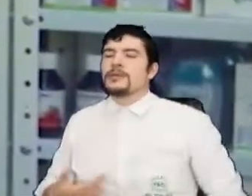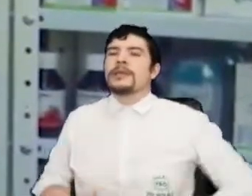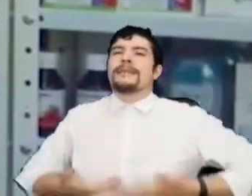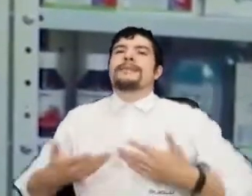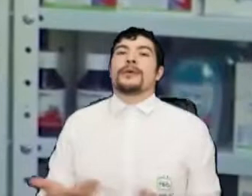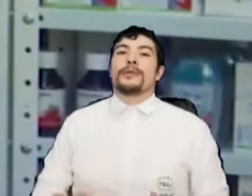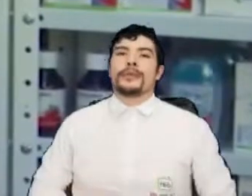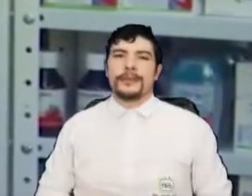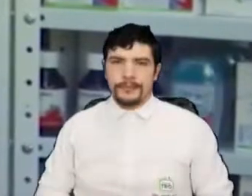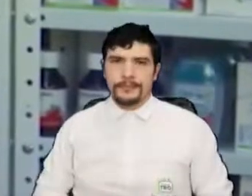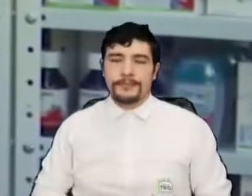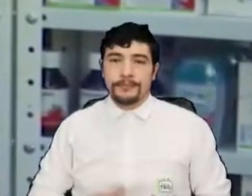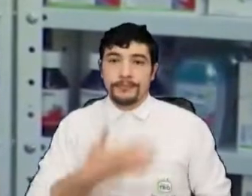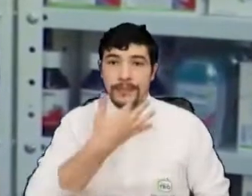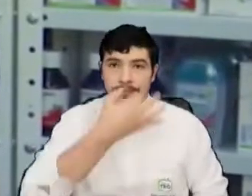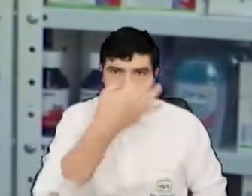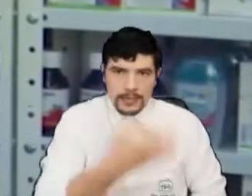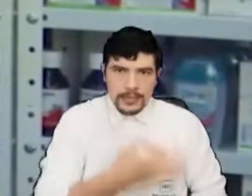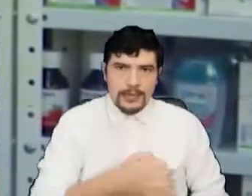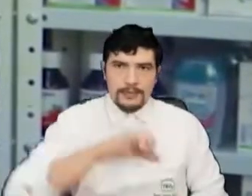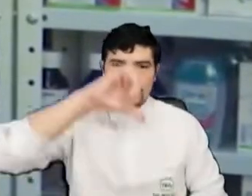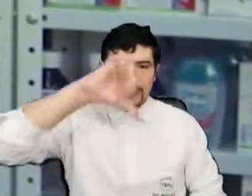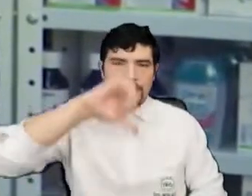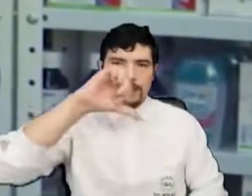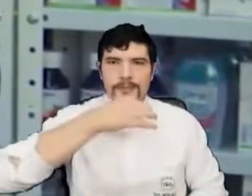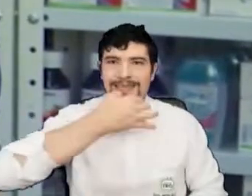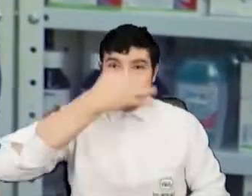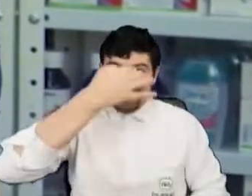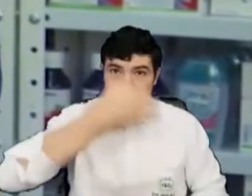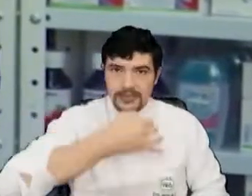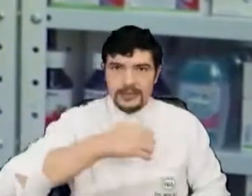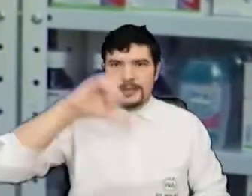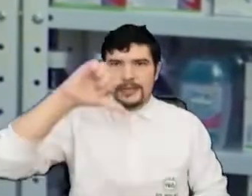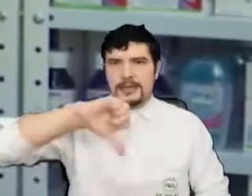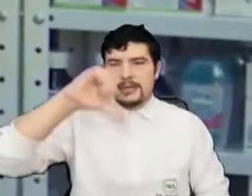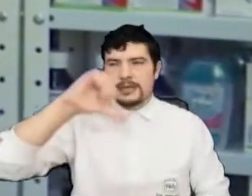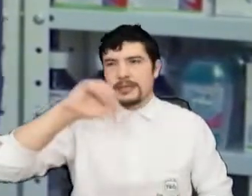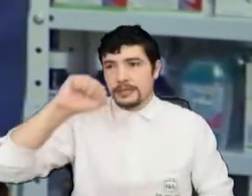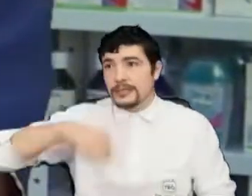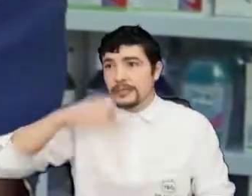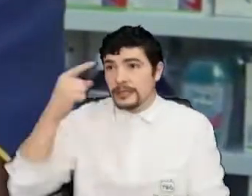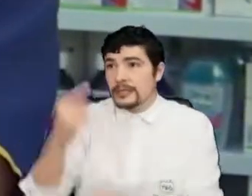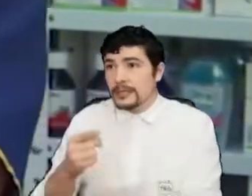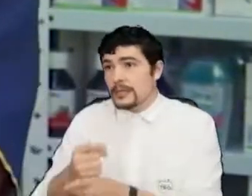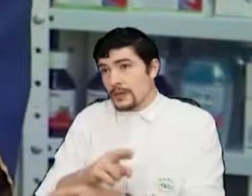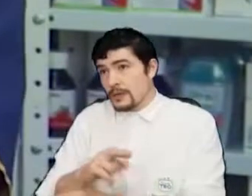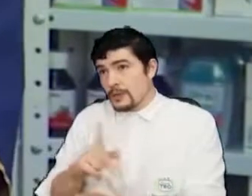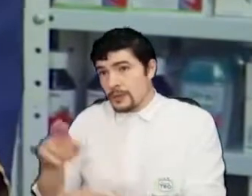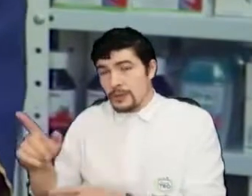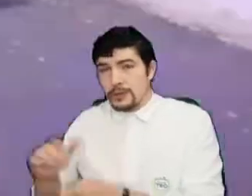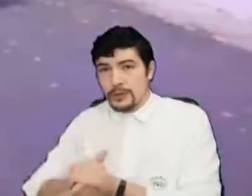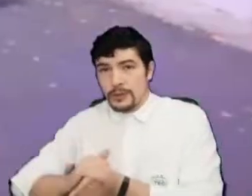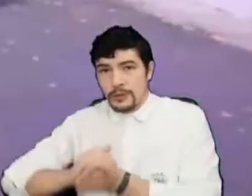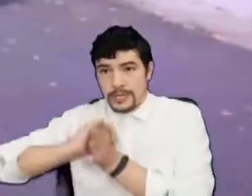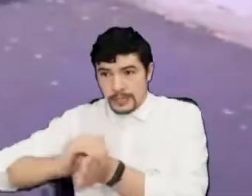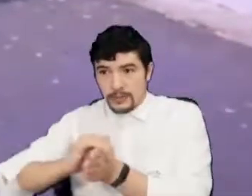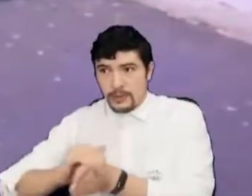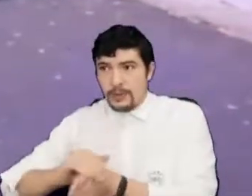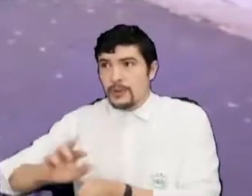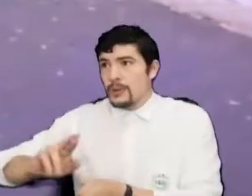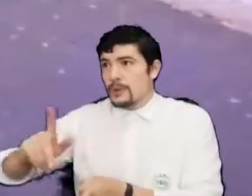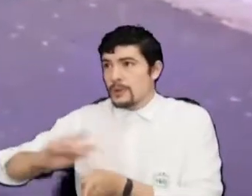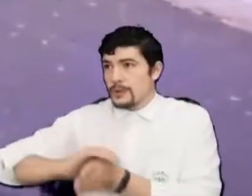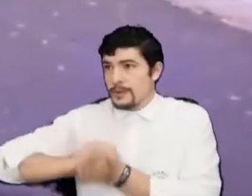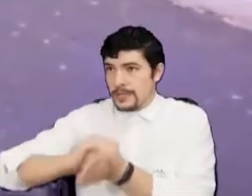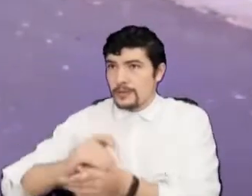nos parece bastante malo porque existen otros métodos para poder activar el comercio, siendo que